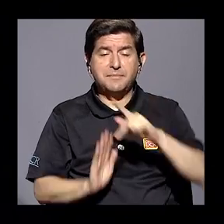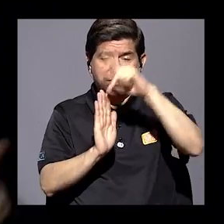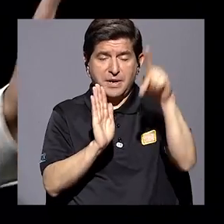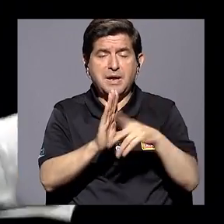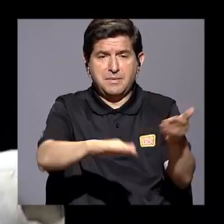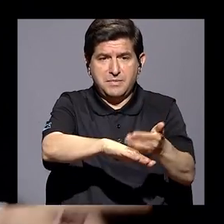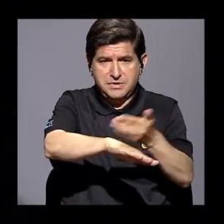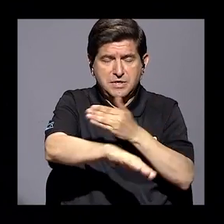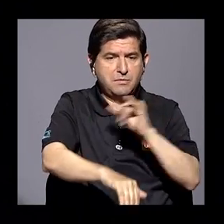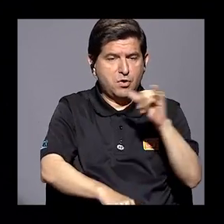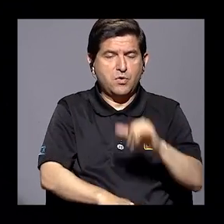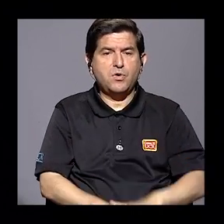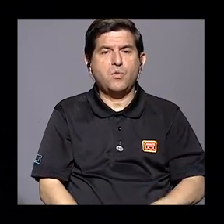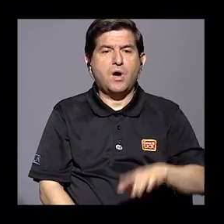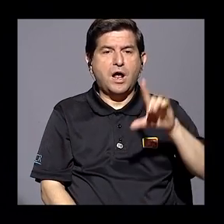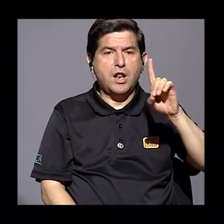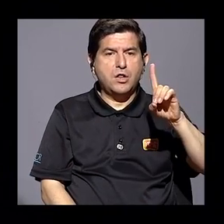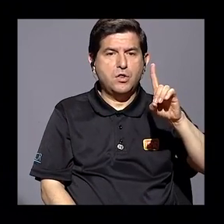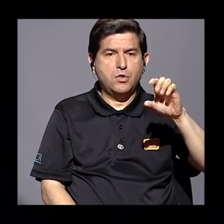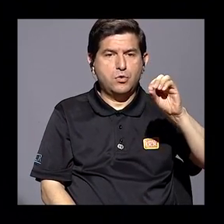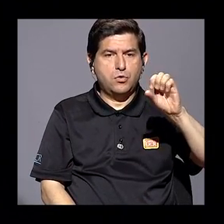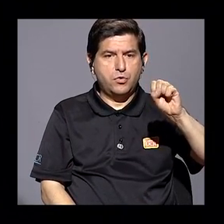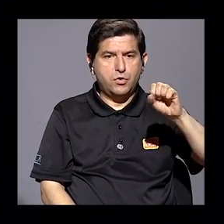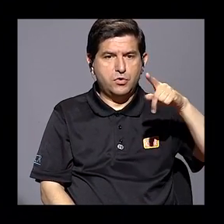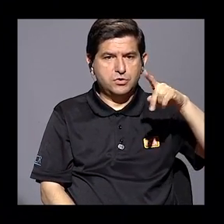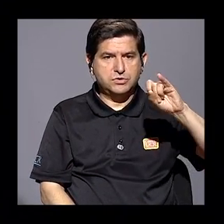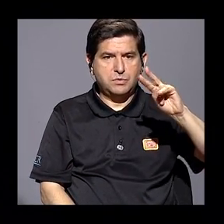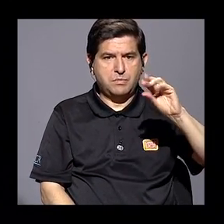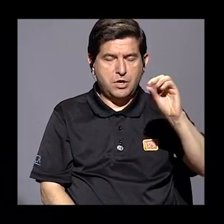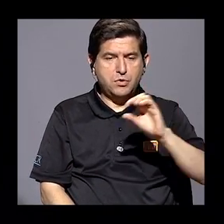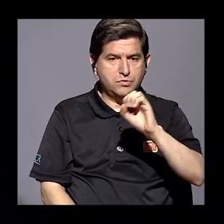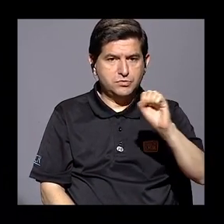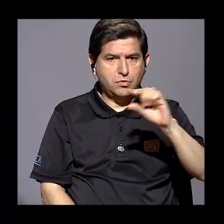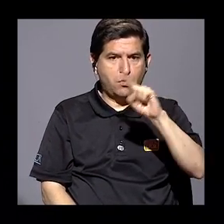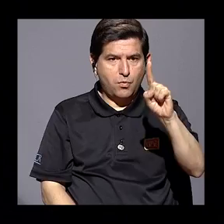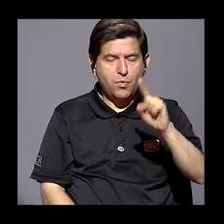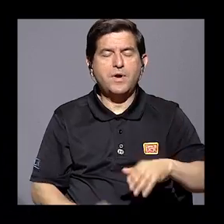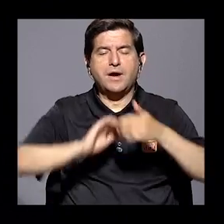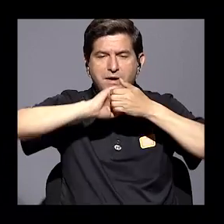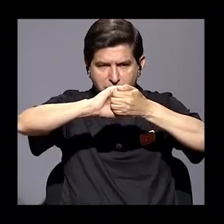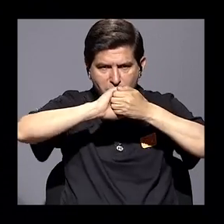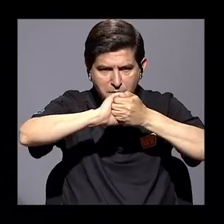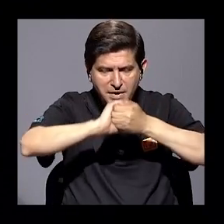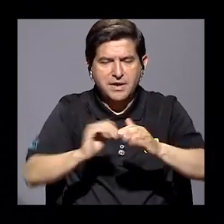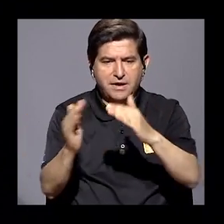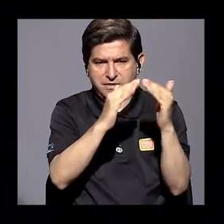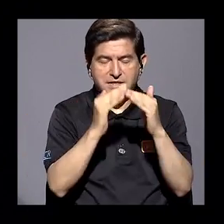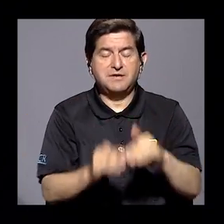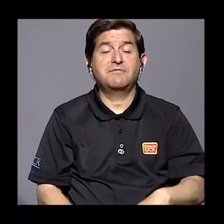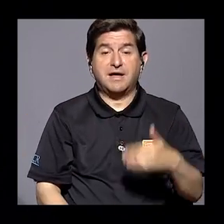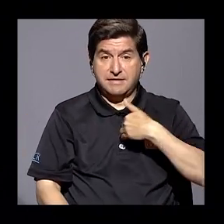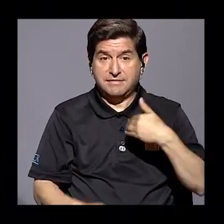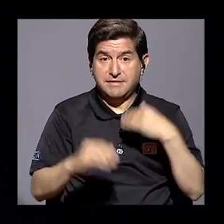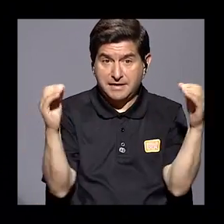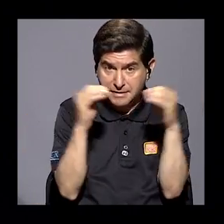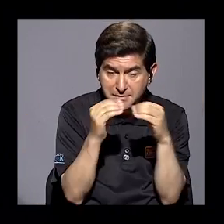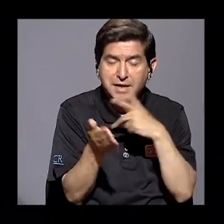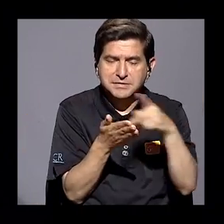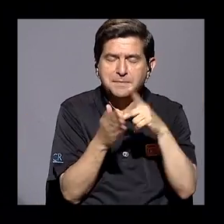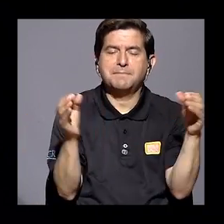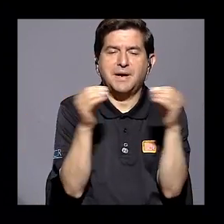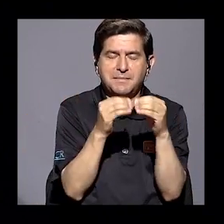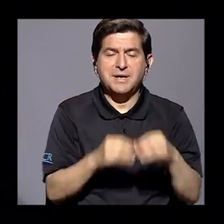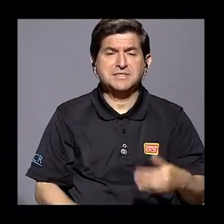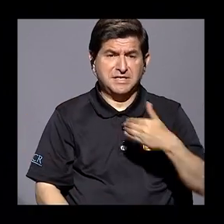progresividad no es lo mismo lados pinos que una cooperativa pequeña comunitaria bajo el principio de la progresividad el que tiene más que